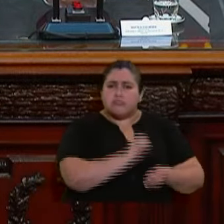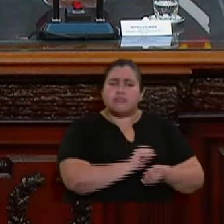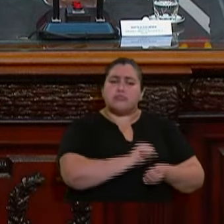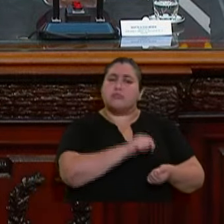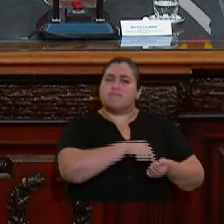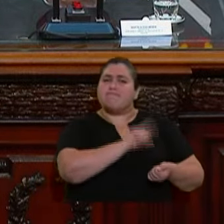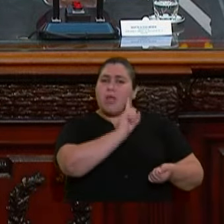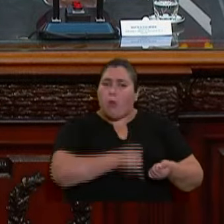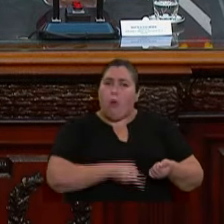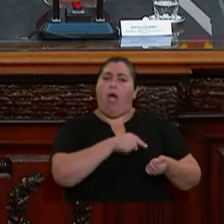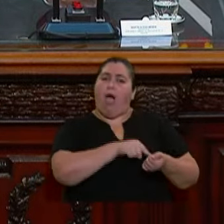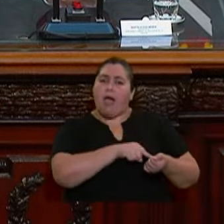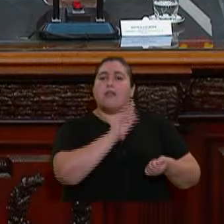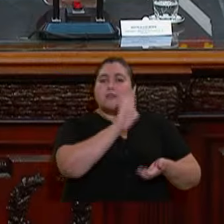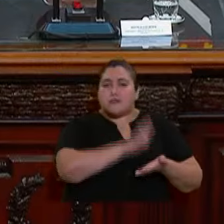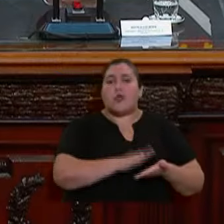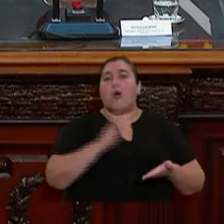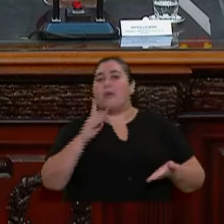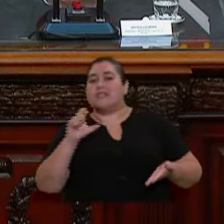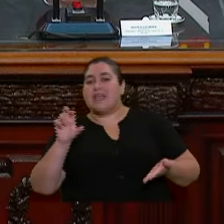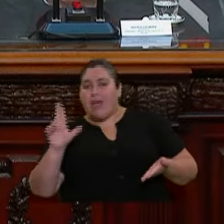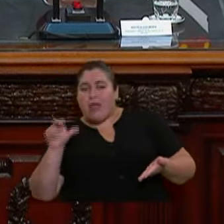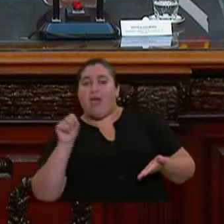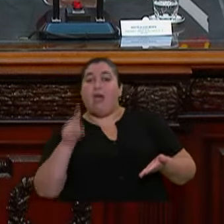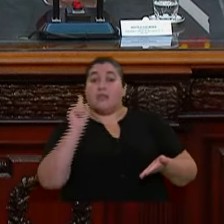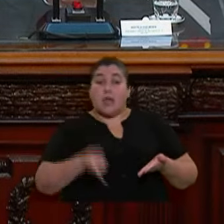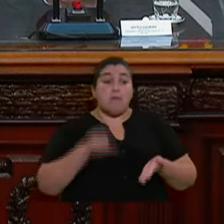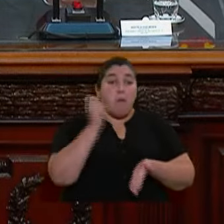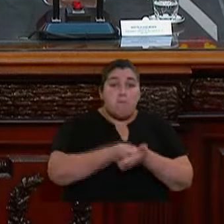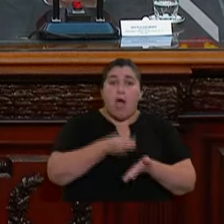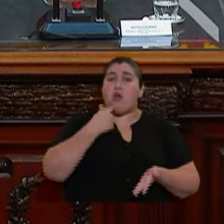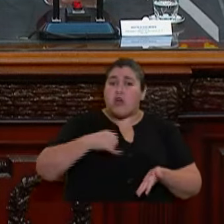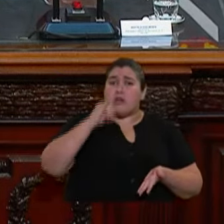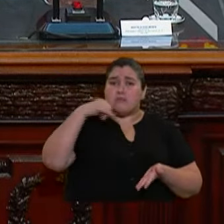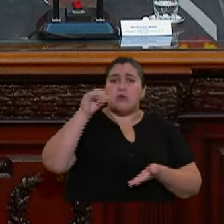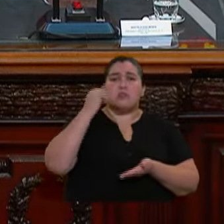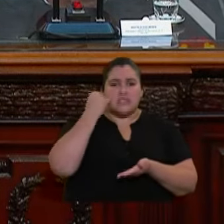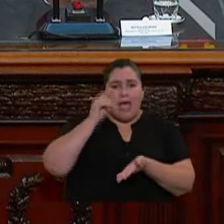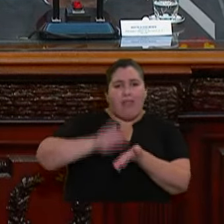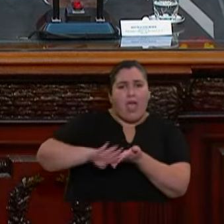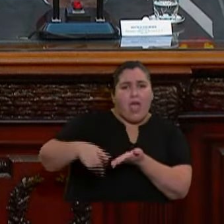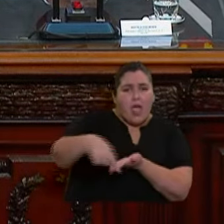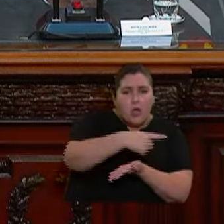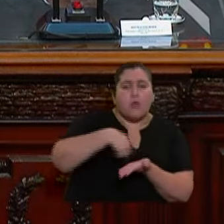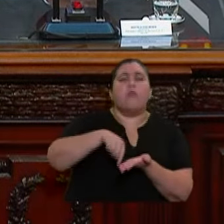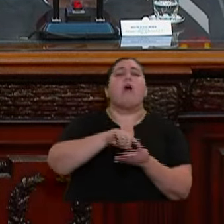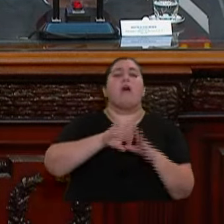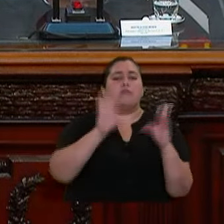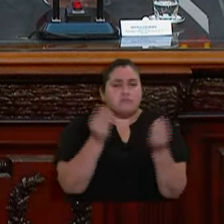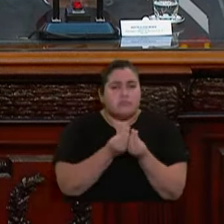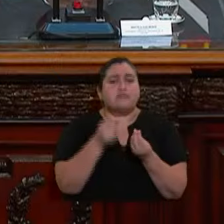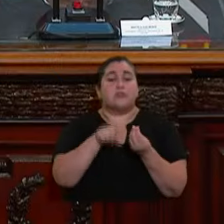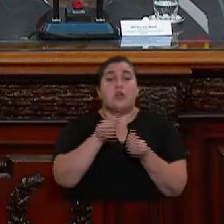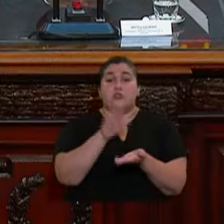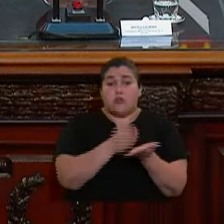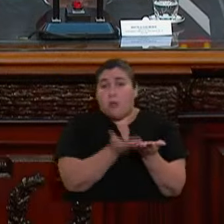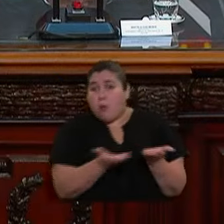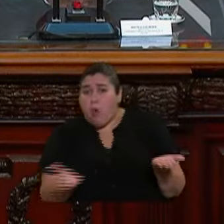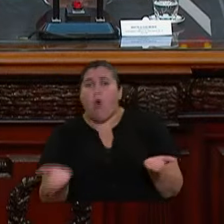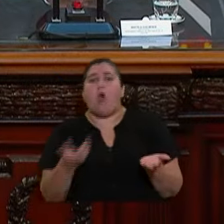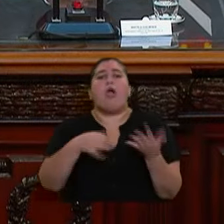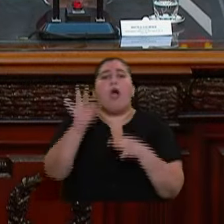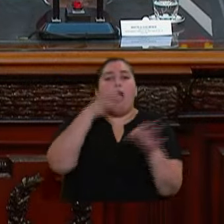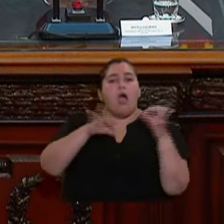la ejecución de puts contra el BCRA y el pago de intereses a los pasivos remunerados, la contracción por BOPREAL y por el ajuste fiscal